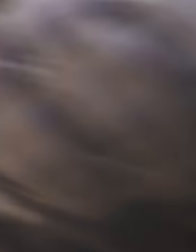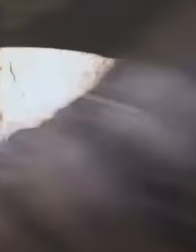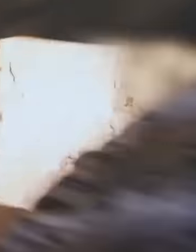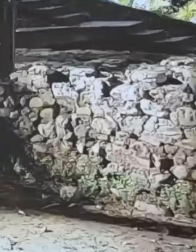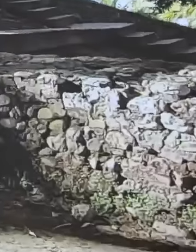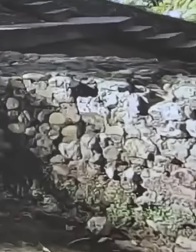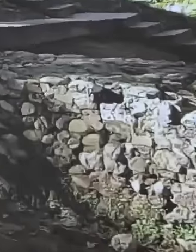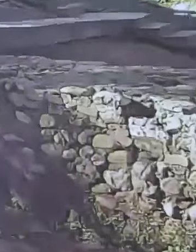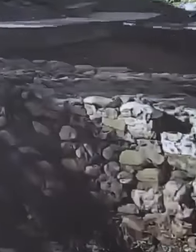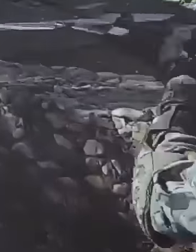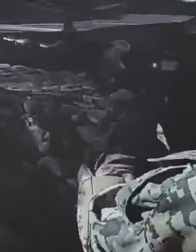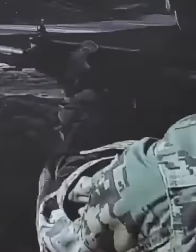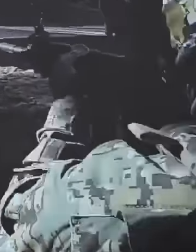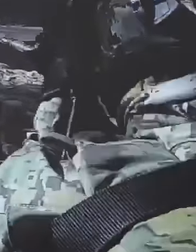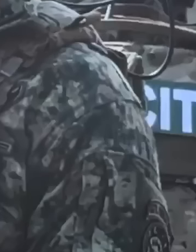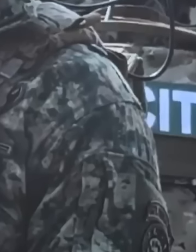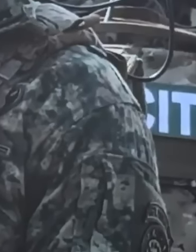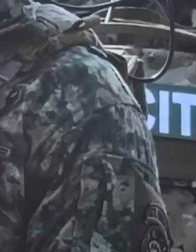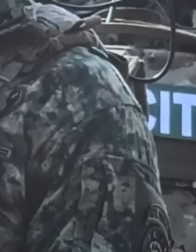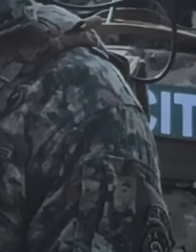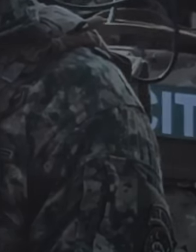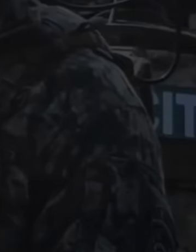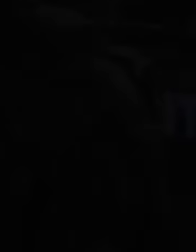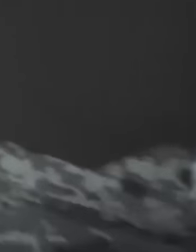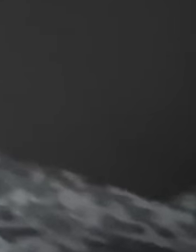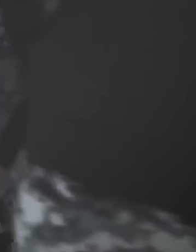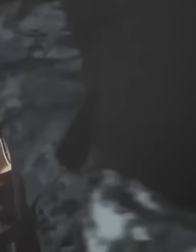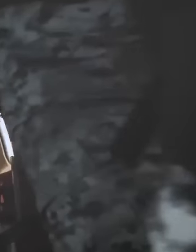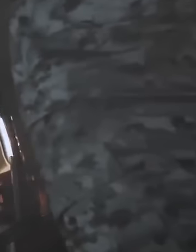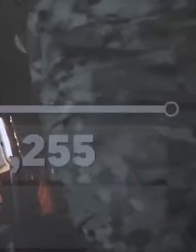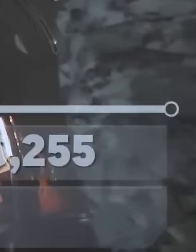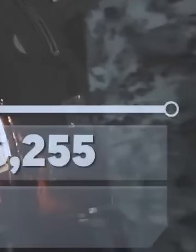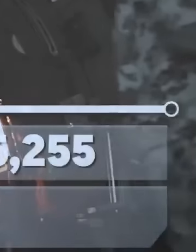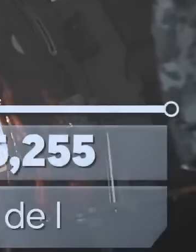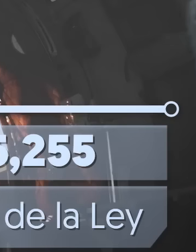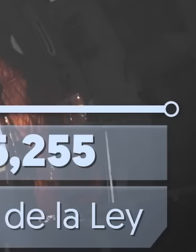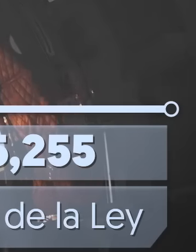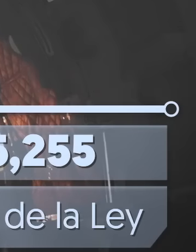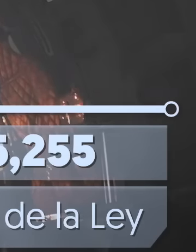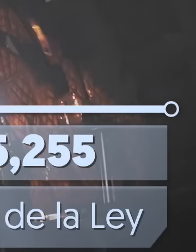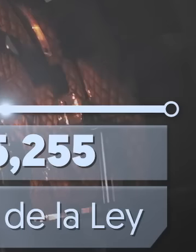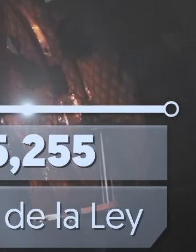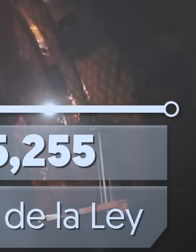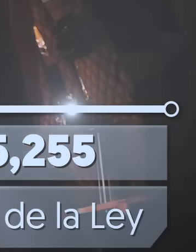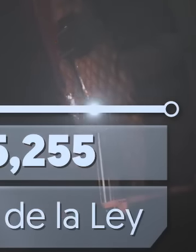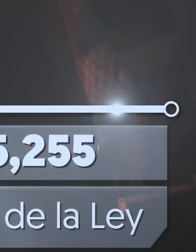hablamos de individuos que representaban una amenaza real y directa para la seguridad nacional de nuestro país.